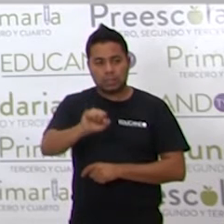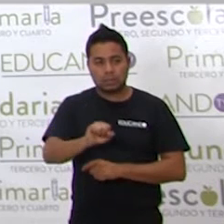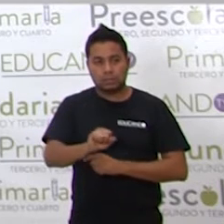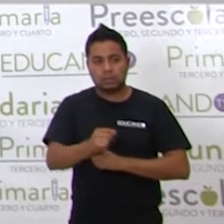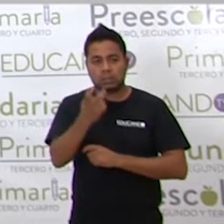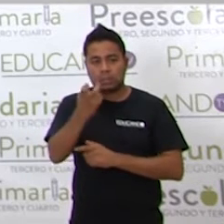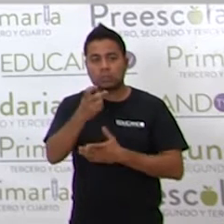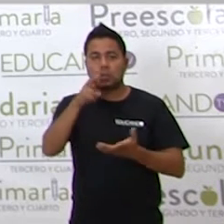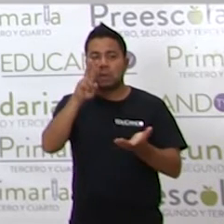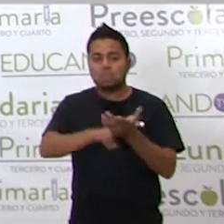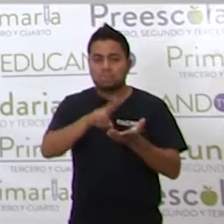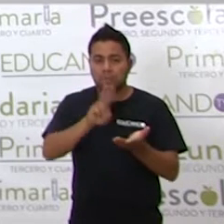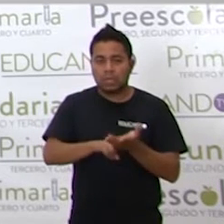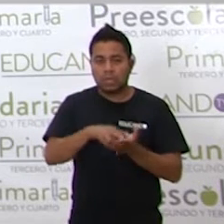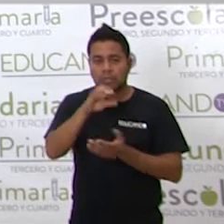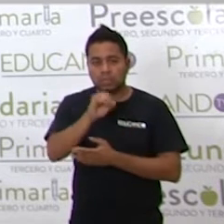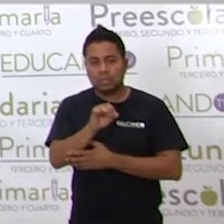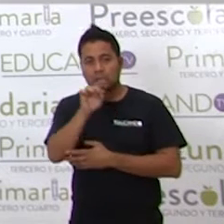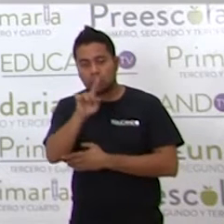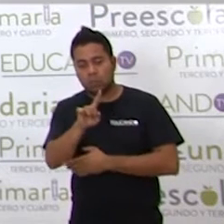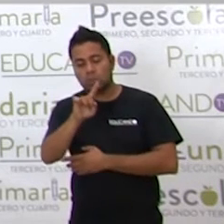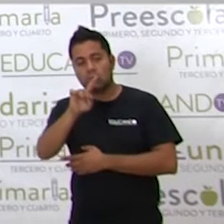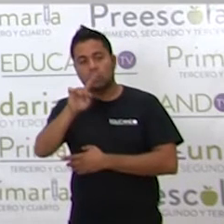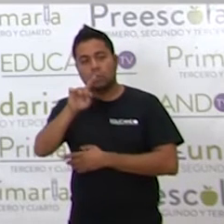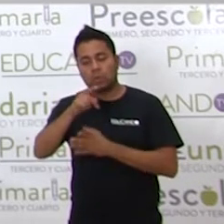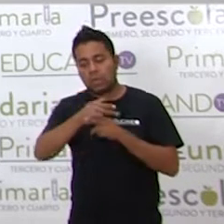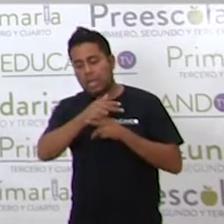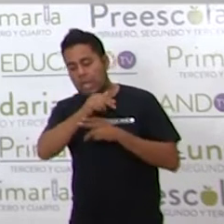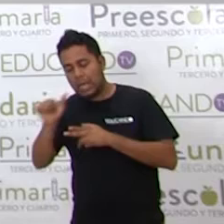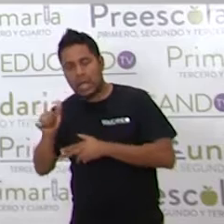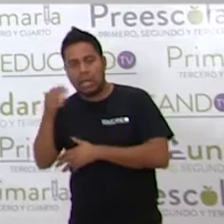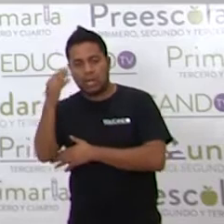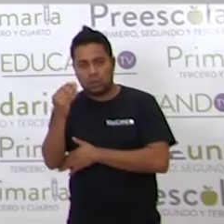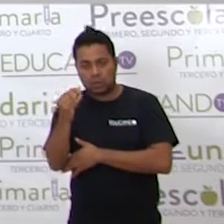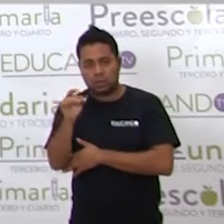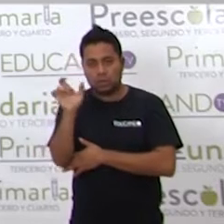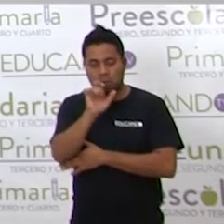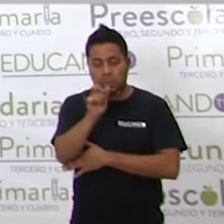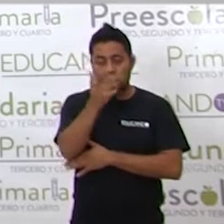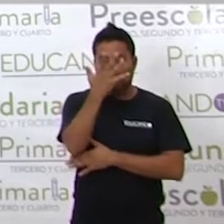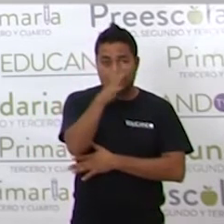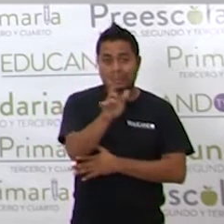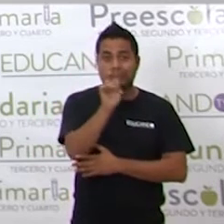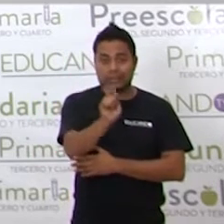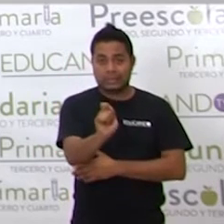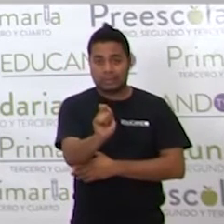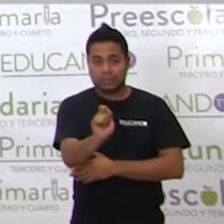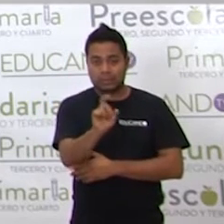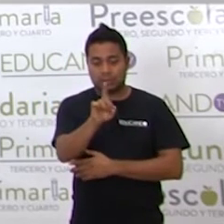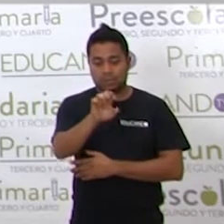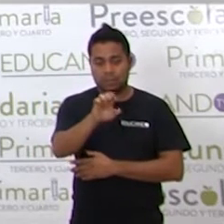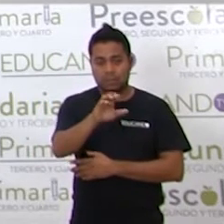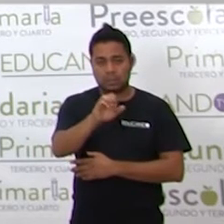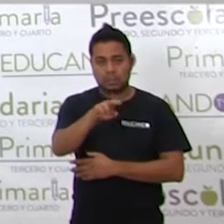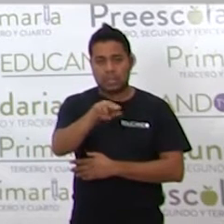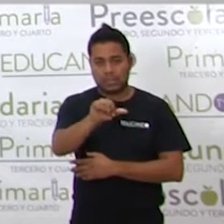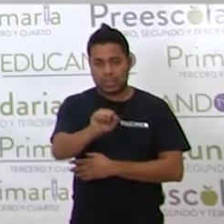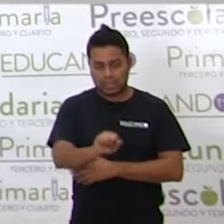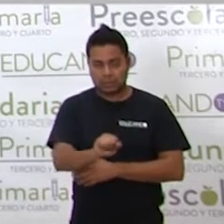0, 1 hasta el 9. Cuando hablemos ya de 10, estamos hablando de